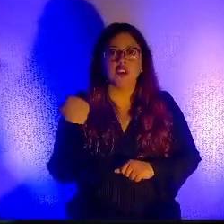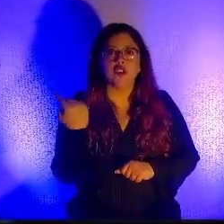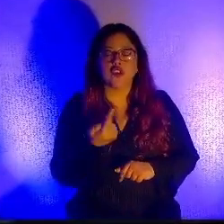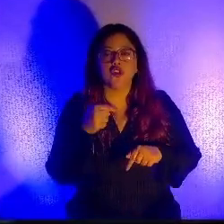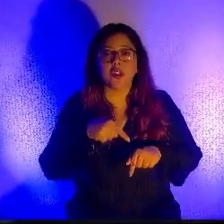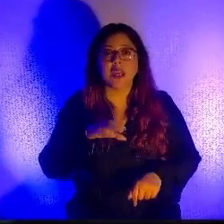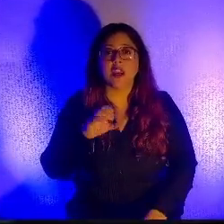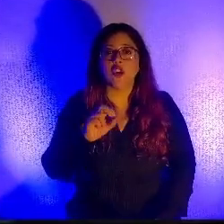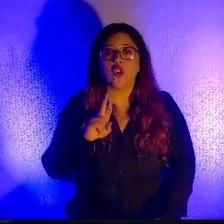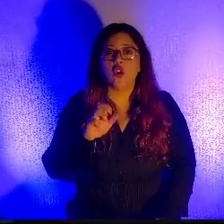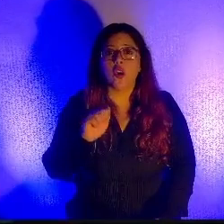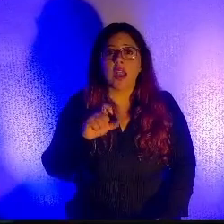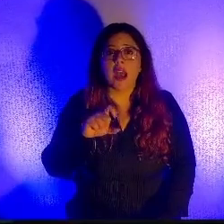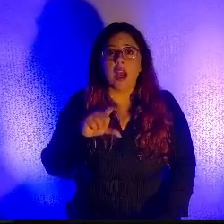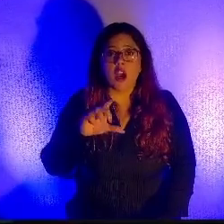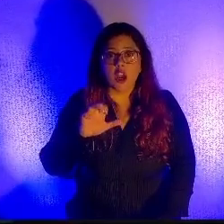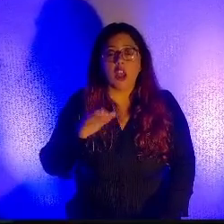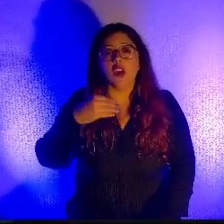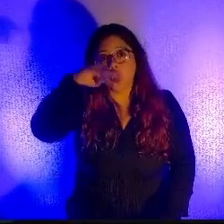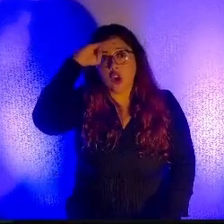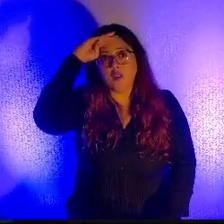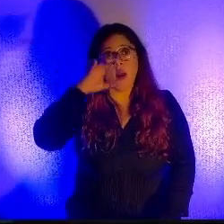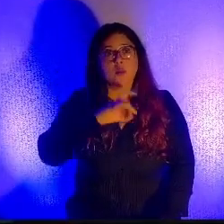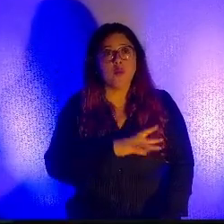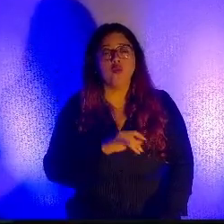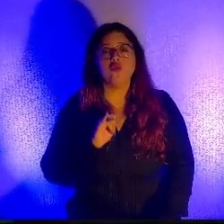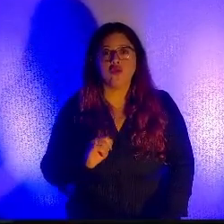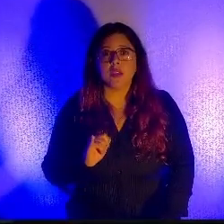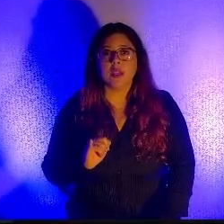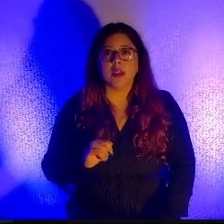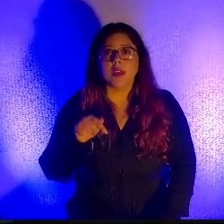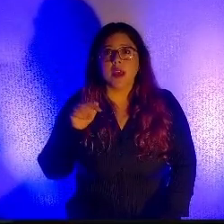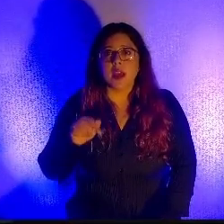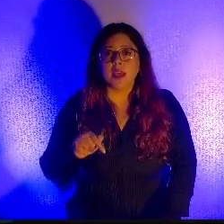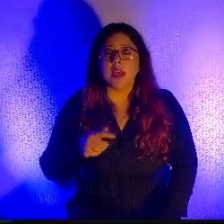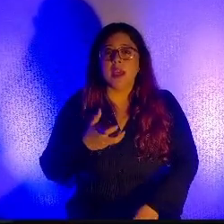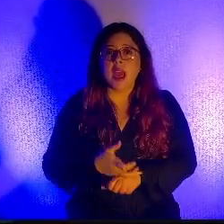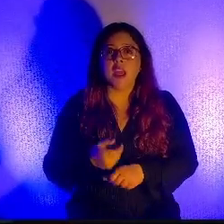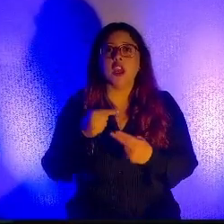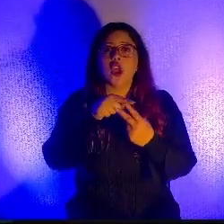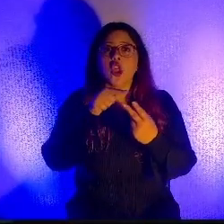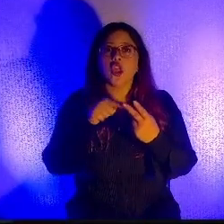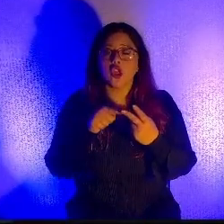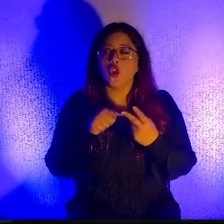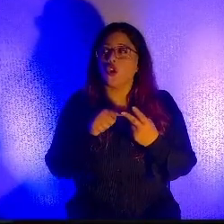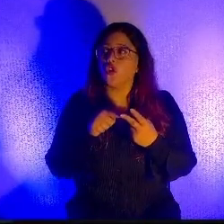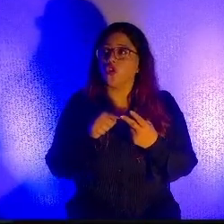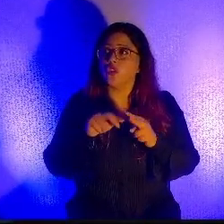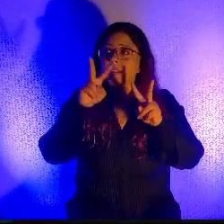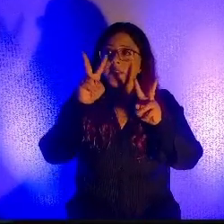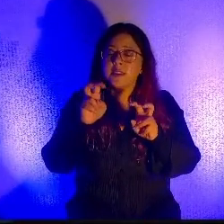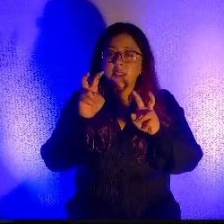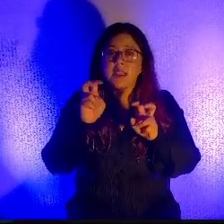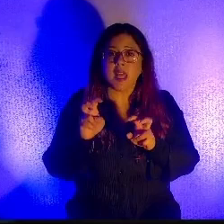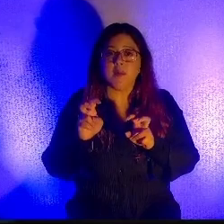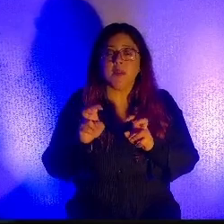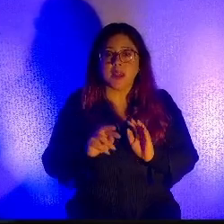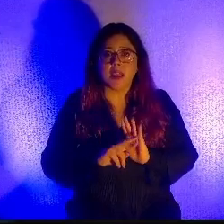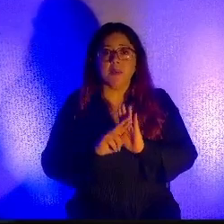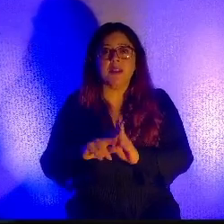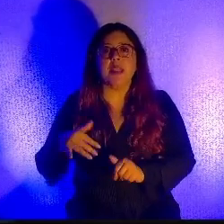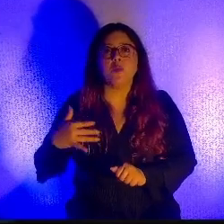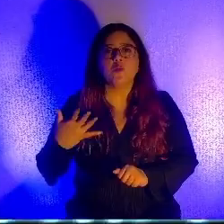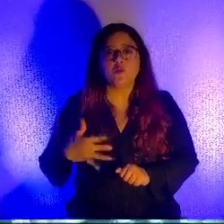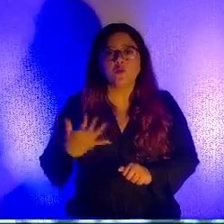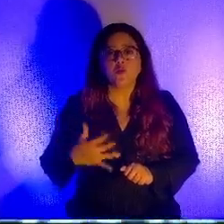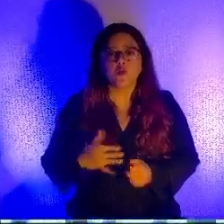oraco creemos mucho en Chile tenemos acá dos regiones de nube Y eso representa muchísimo